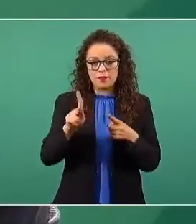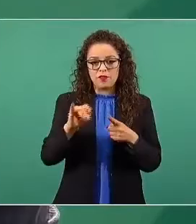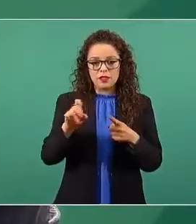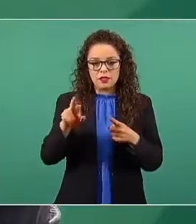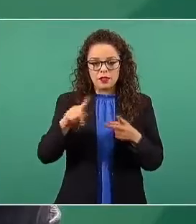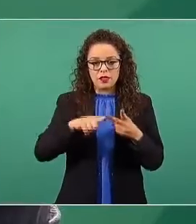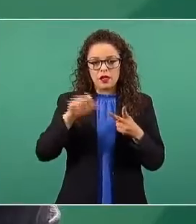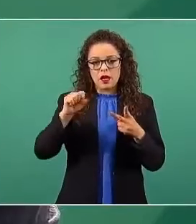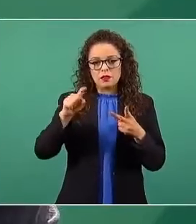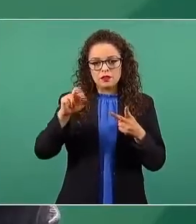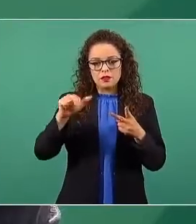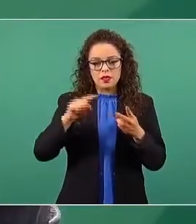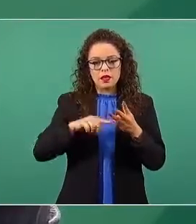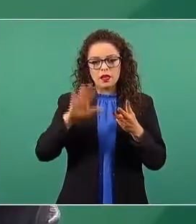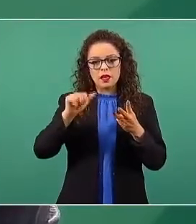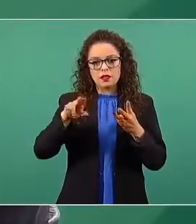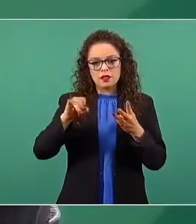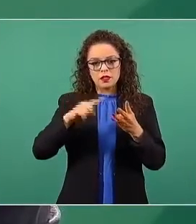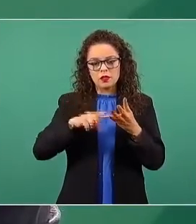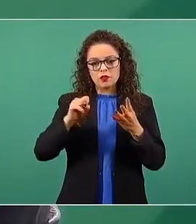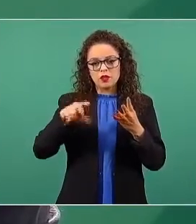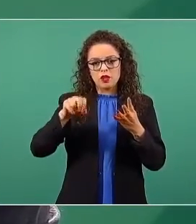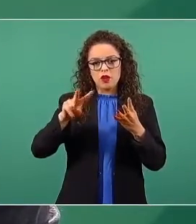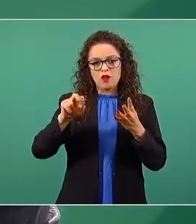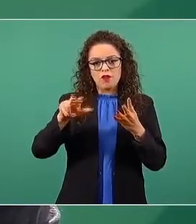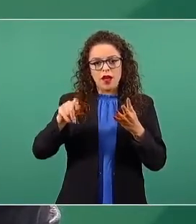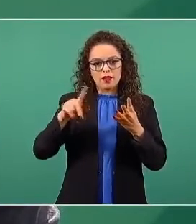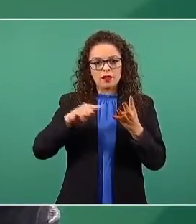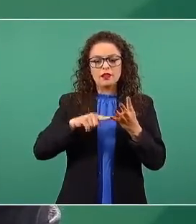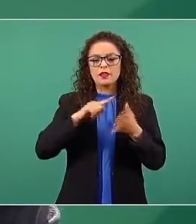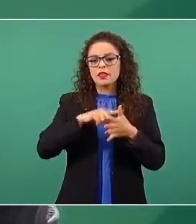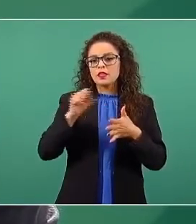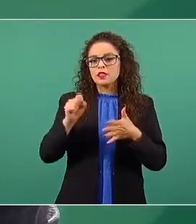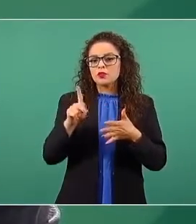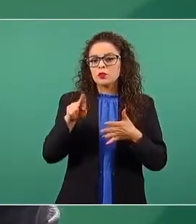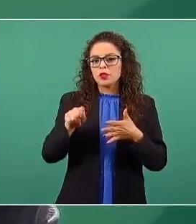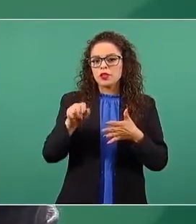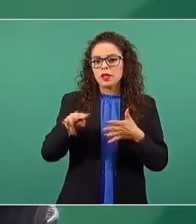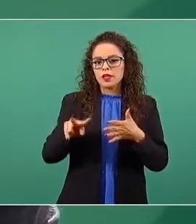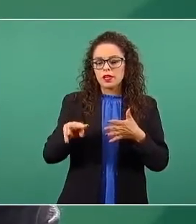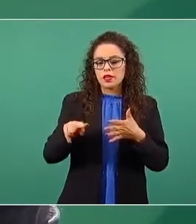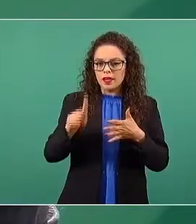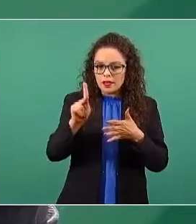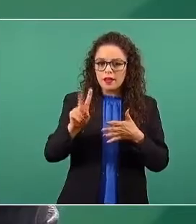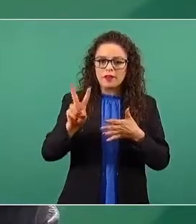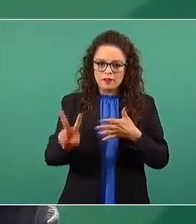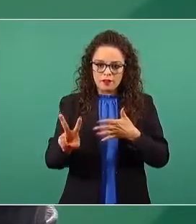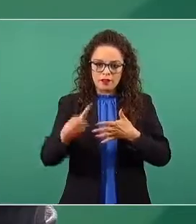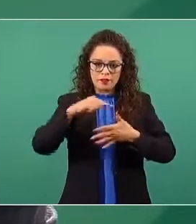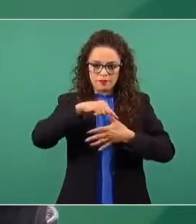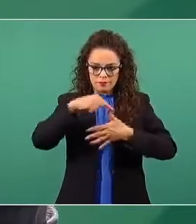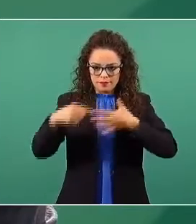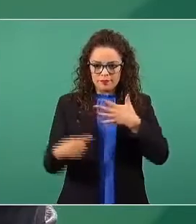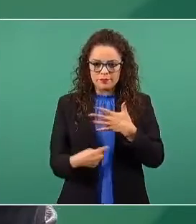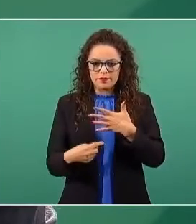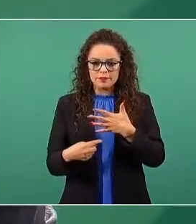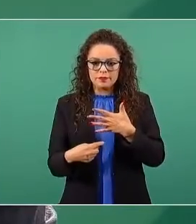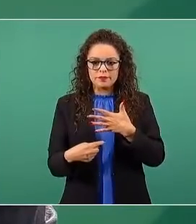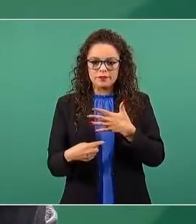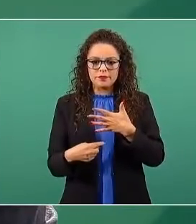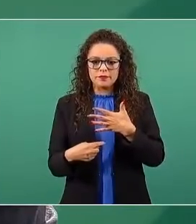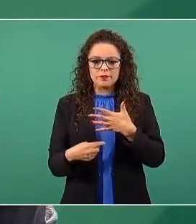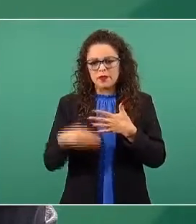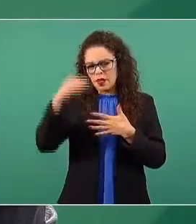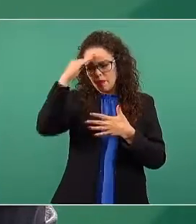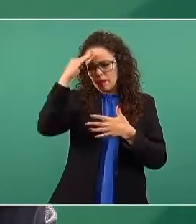Astra, CanSino, Sinovac y Sputnik V. Pensemos en el caso posiblemente más frecuente, que es